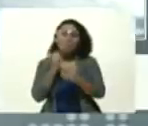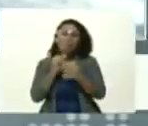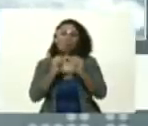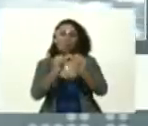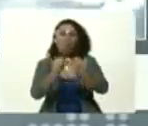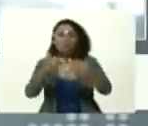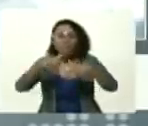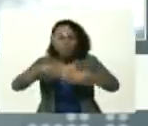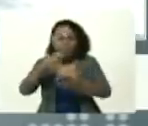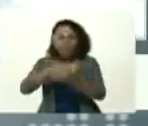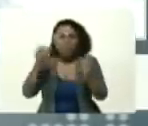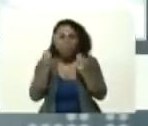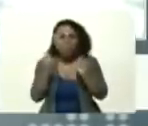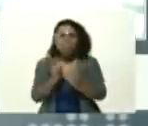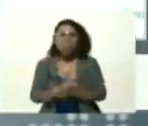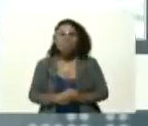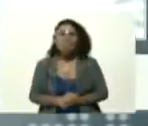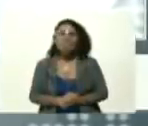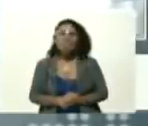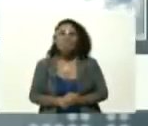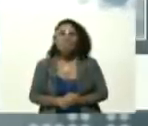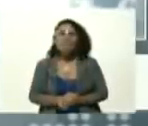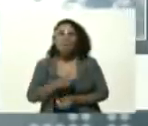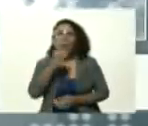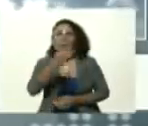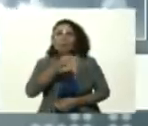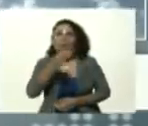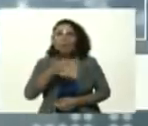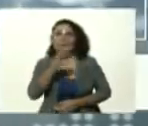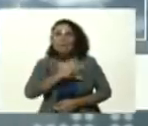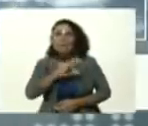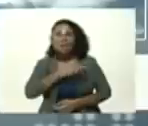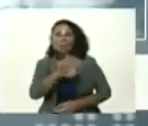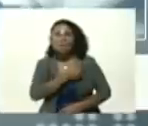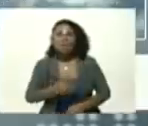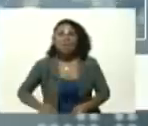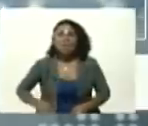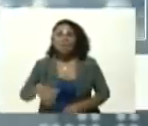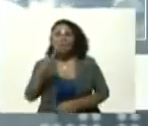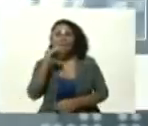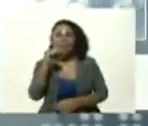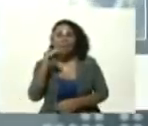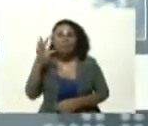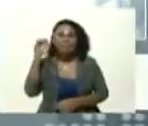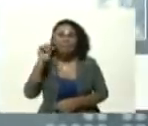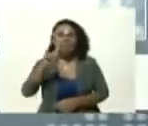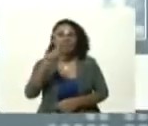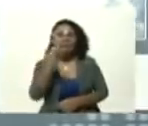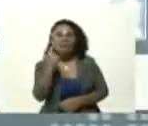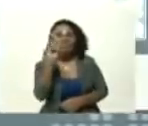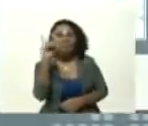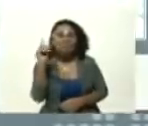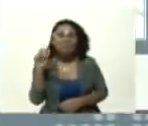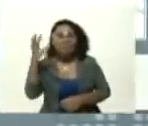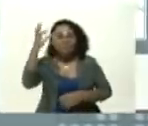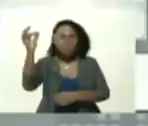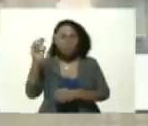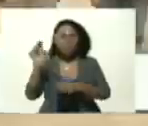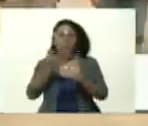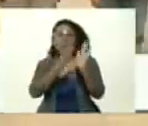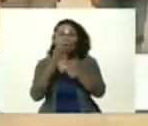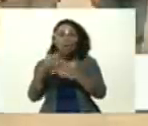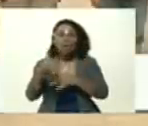trabajando aquí en el estado Mérida. Buenas tardes, señor presidente. Le habla Leida Márquez, Consejo Comunal de Villa de